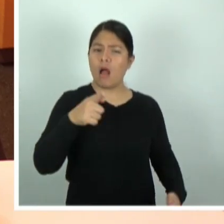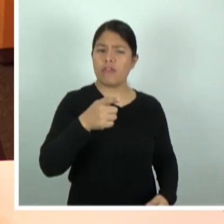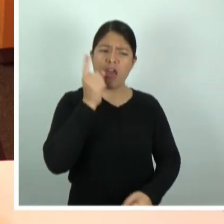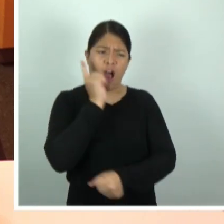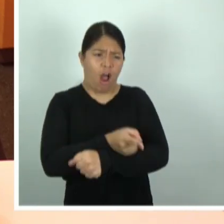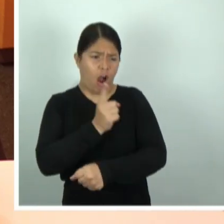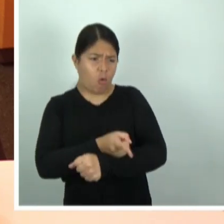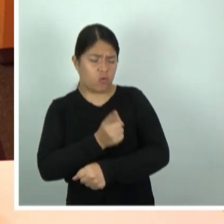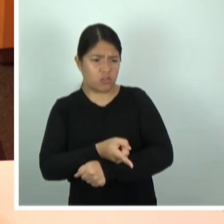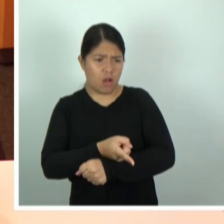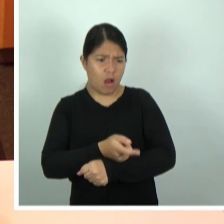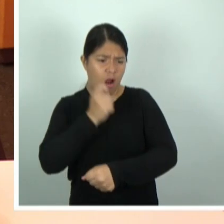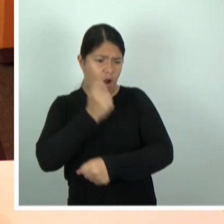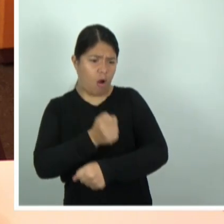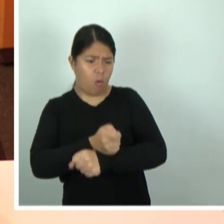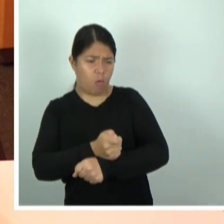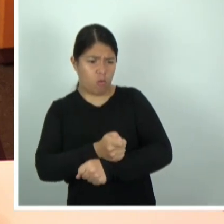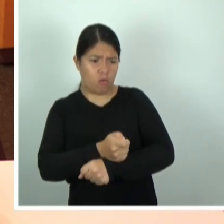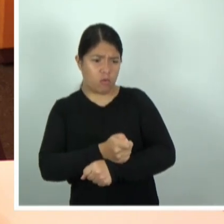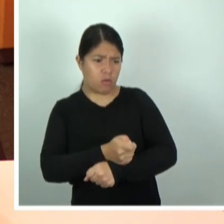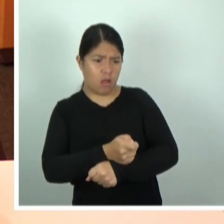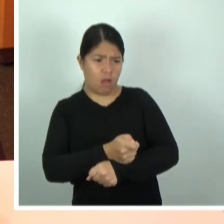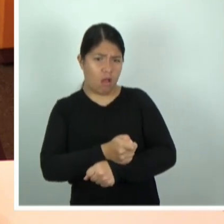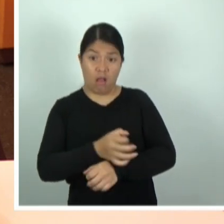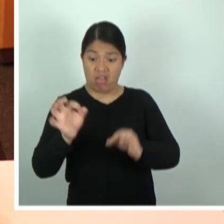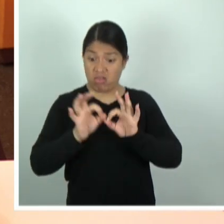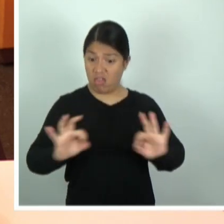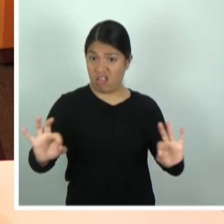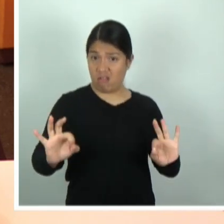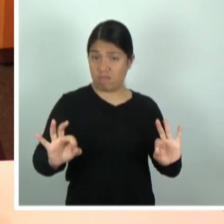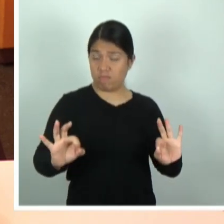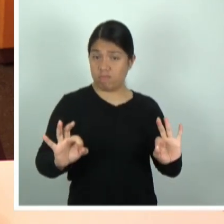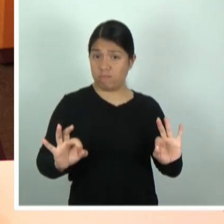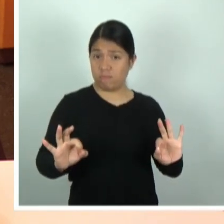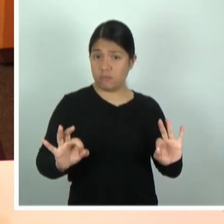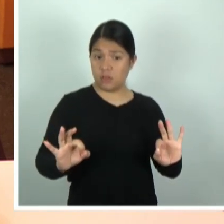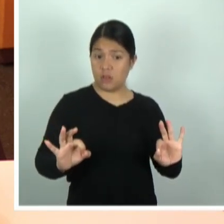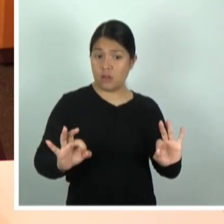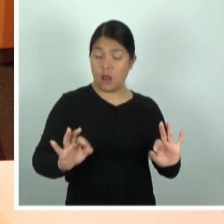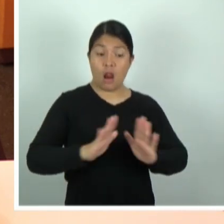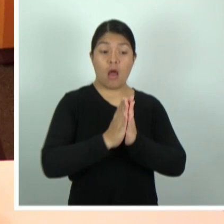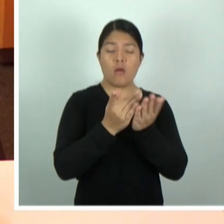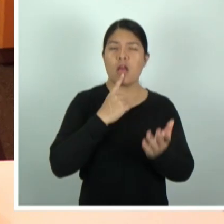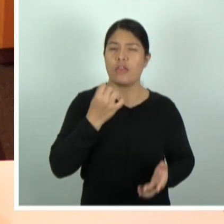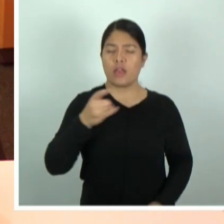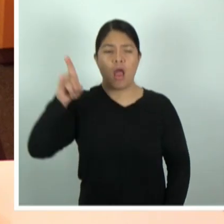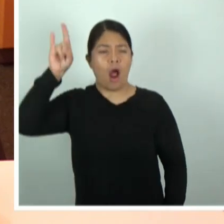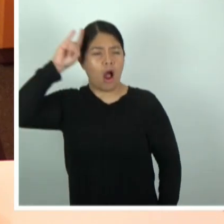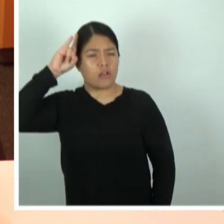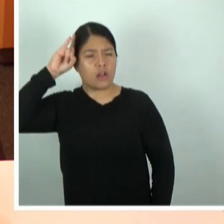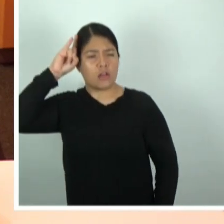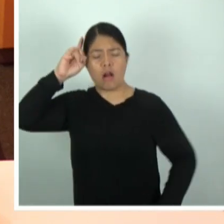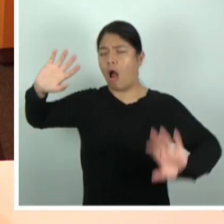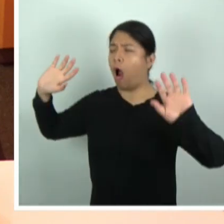acusar detrás de ser cristiano, por eso dice la Biblia que hemos vencido a Satanás a través de